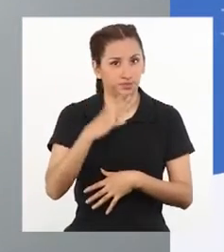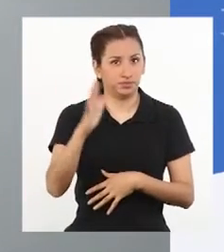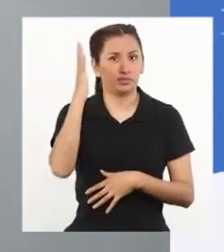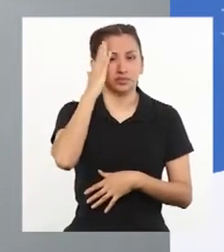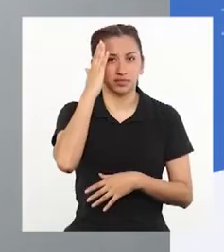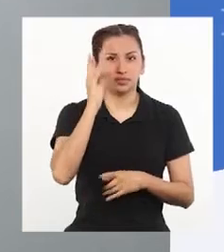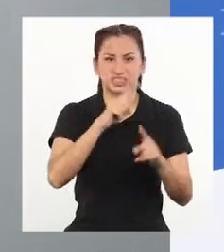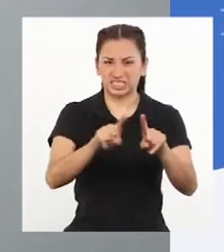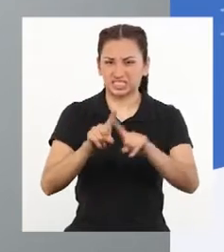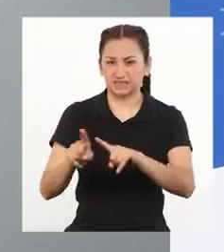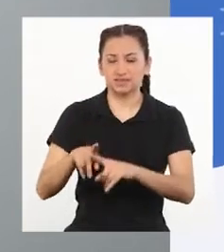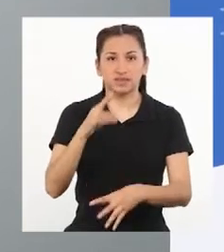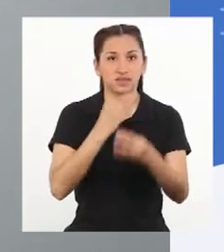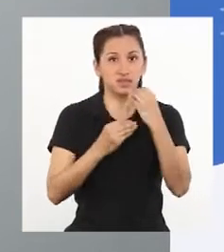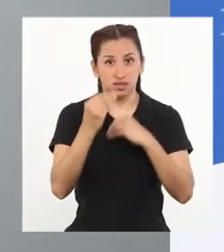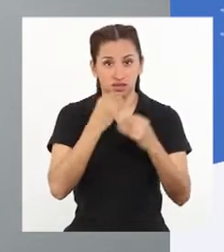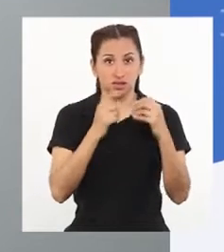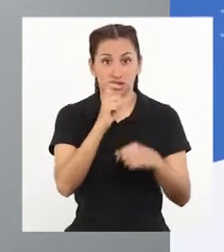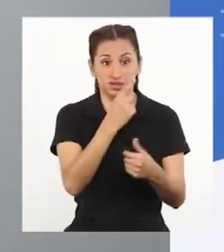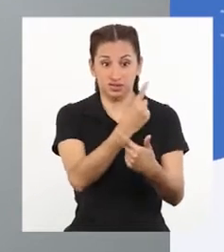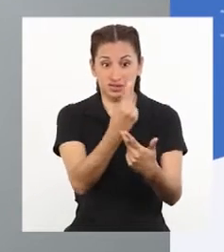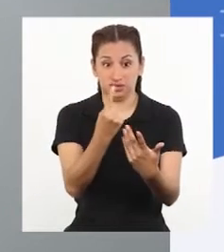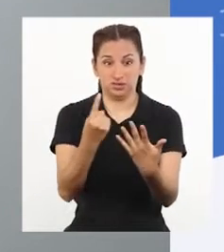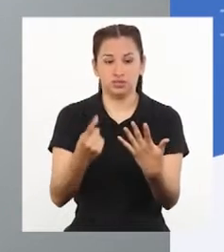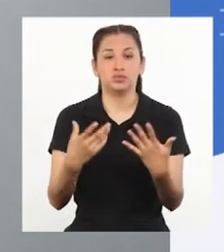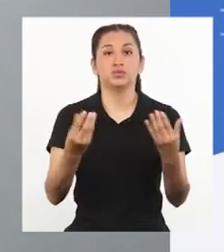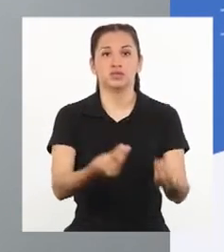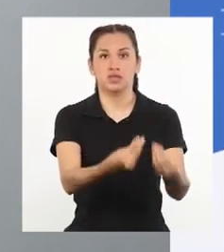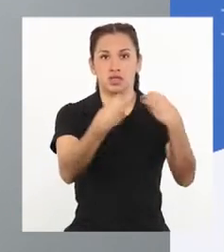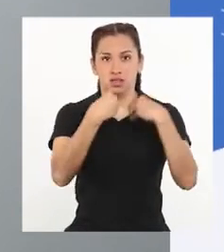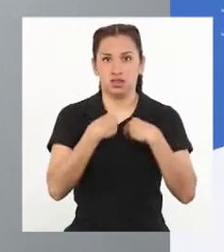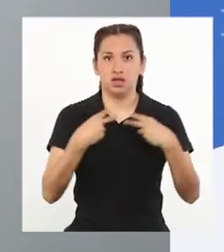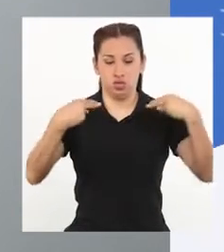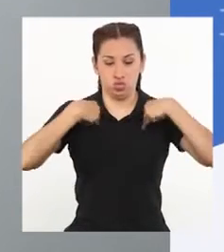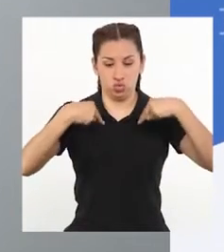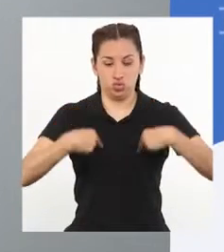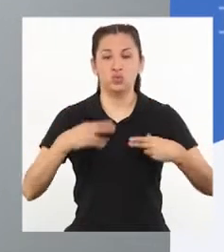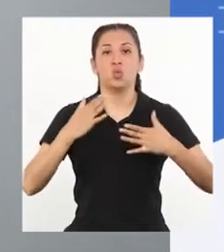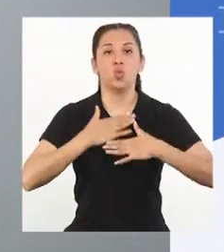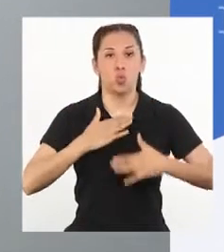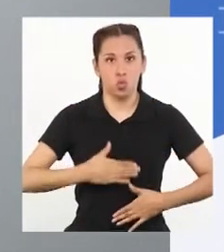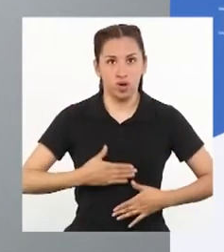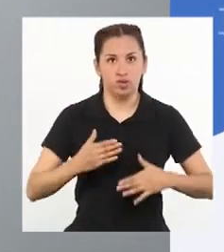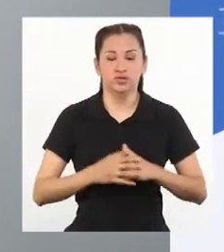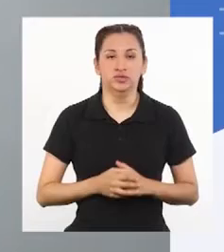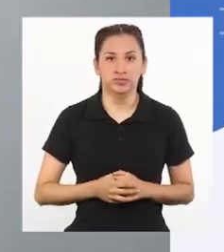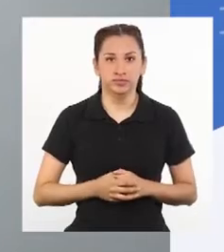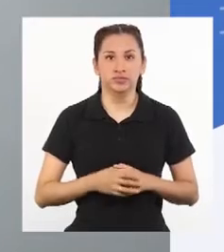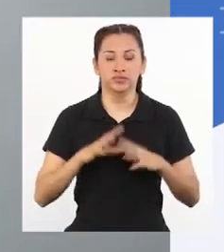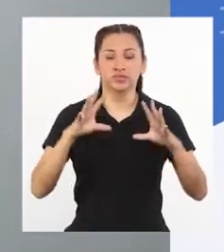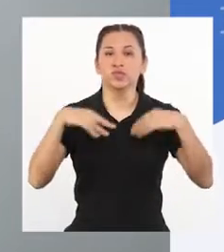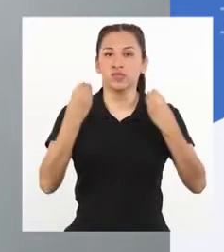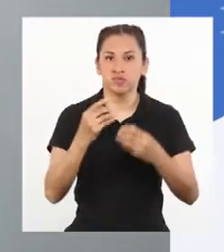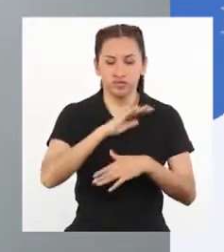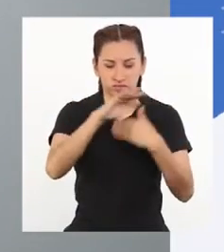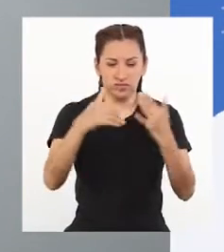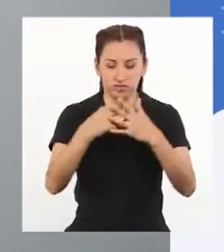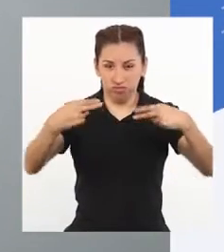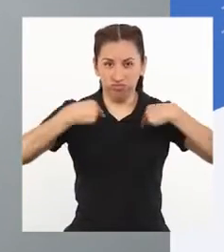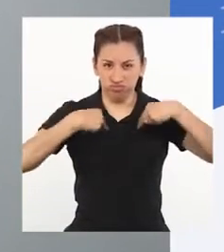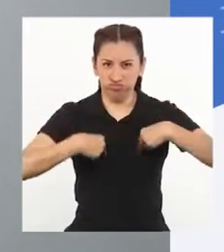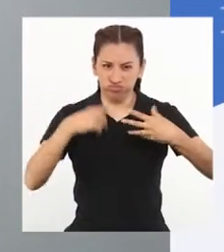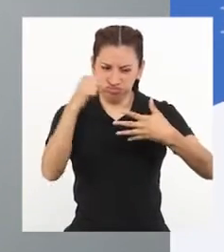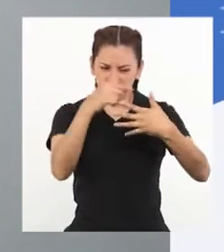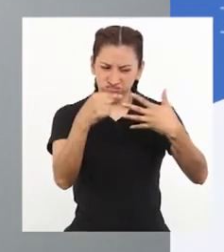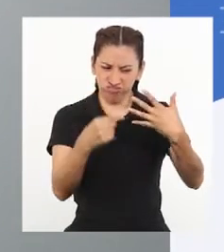que existen diferentes tipos de alimentos y que cada uno de ellos cumple determinadas funciones en nuestro cuerpo, debido a todos